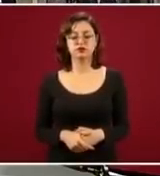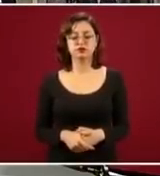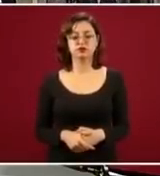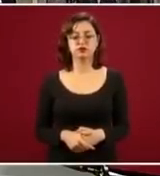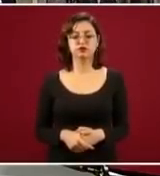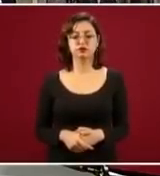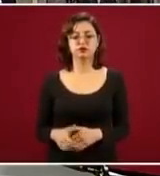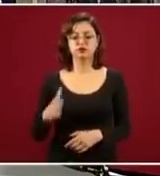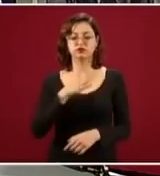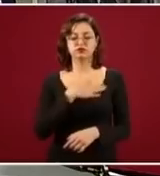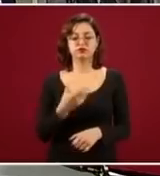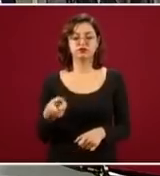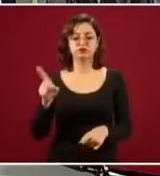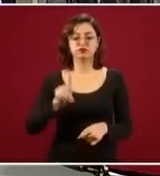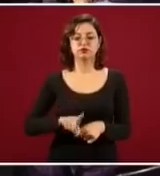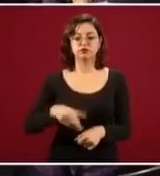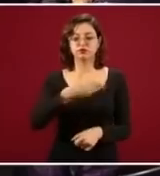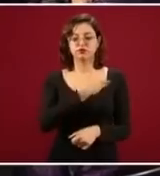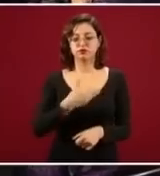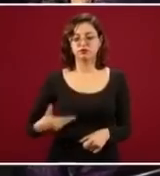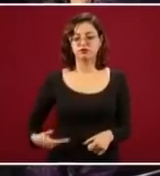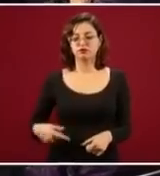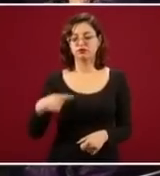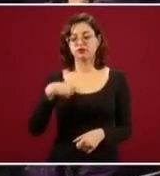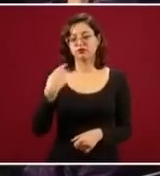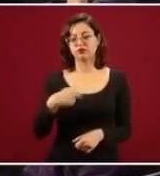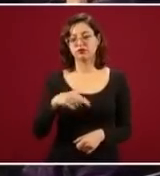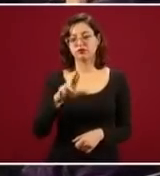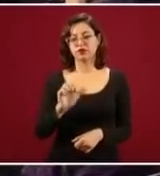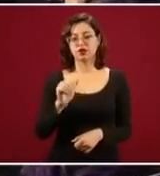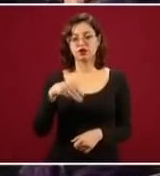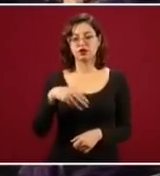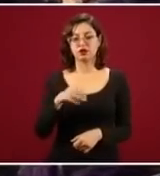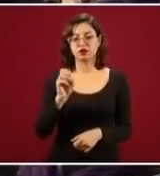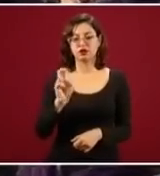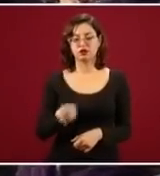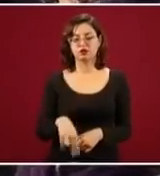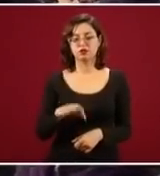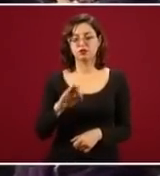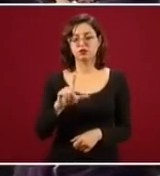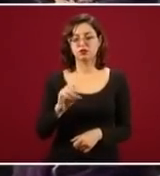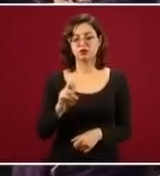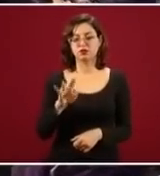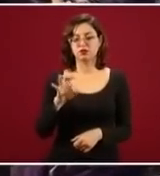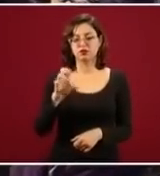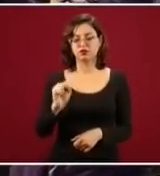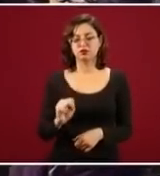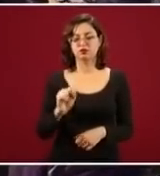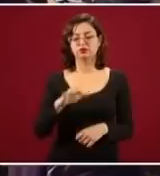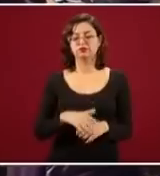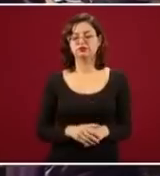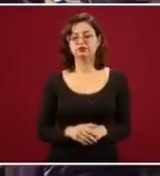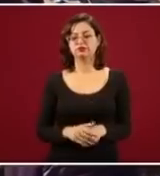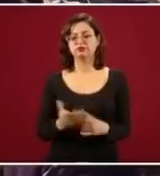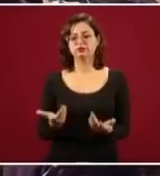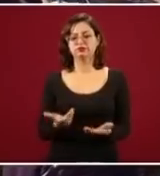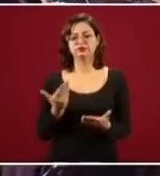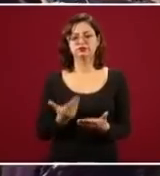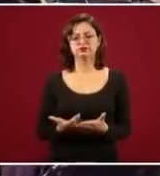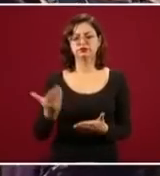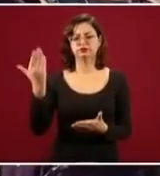Muy buenos días, presidente. Ramón Flores, corresponsal de Contrapeso Digital. Presidente, en días pasados se dio a conocer que se